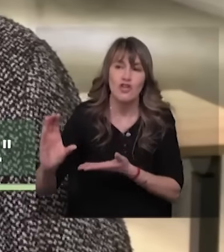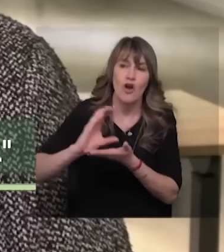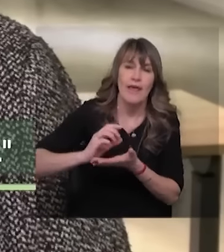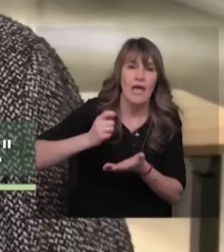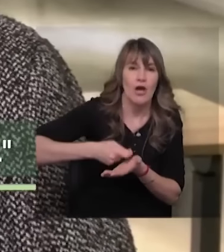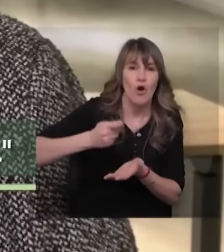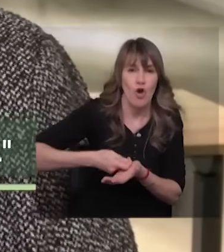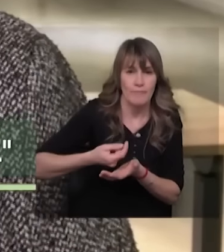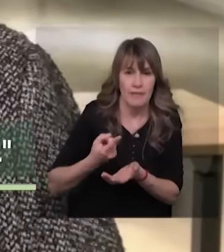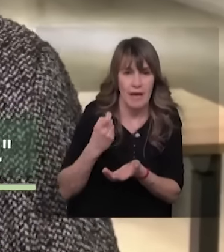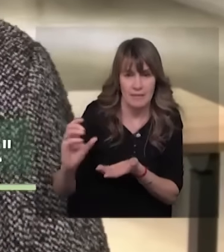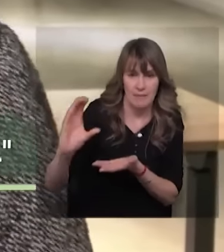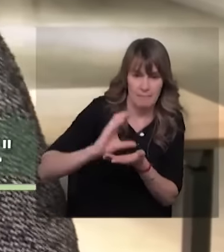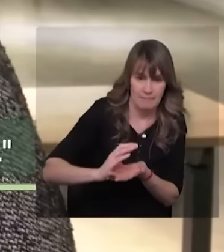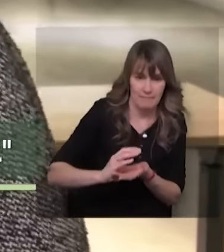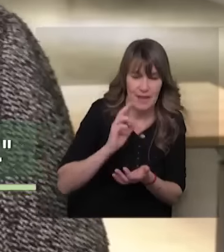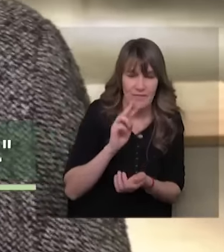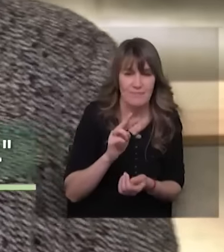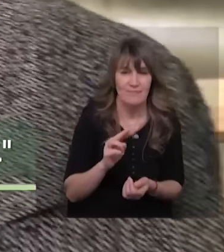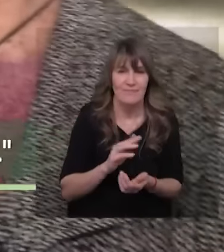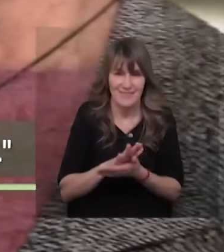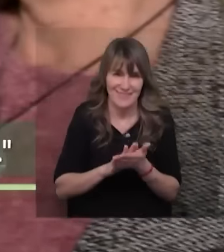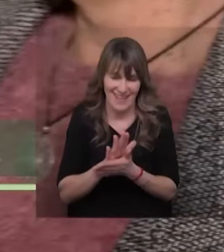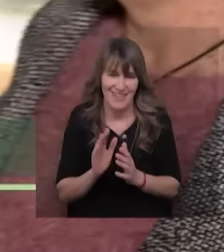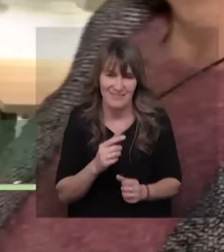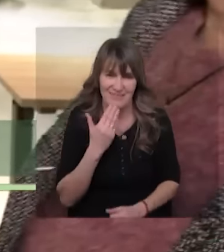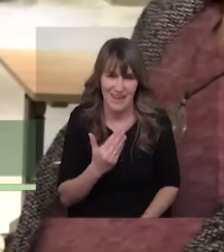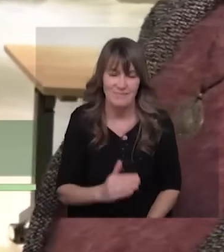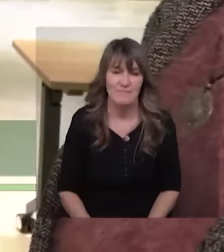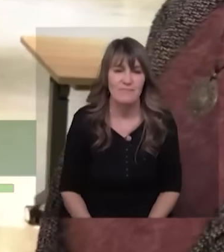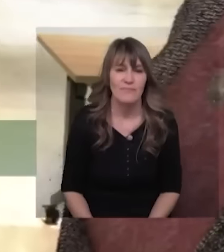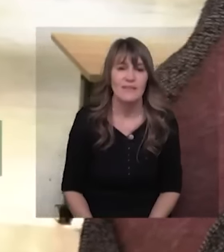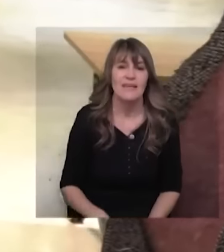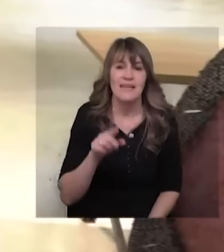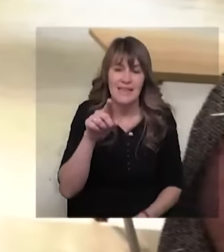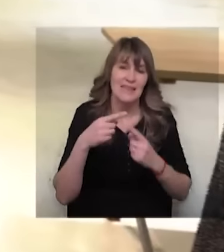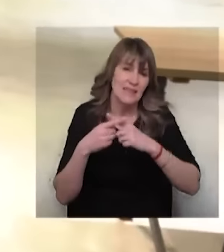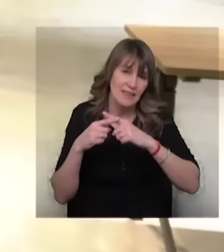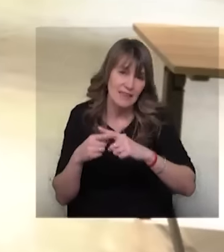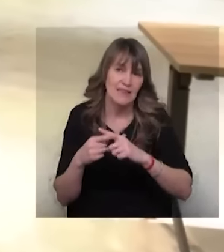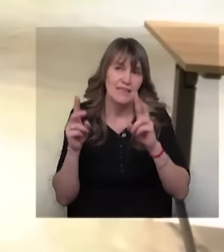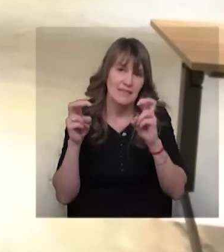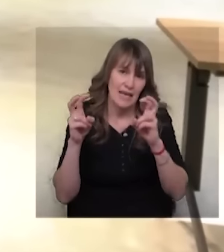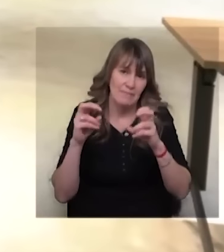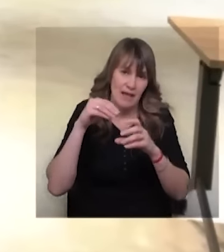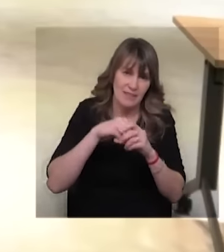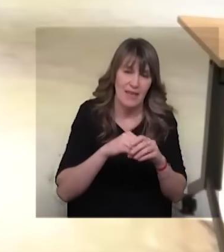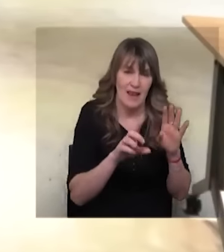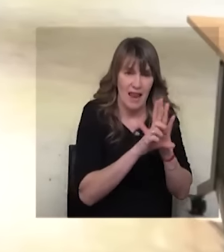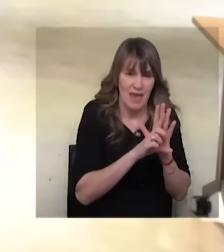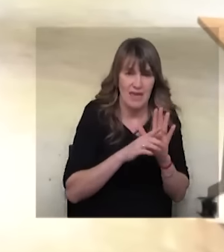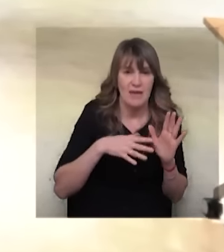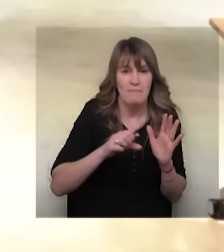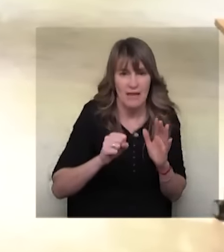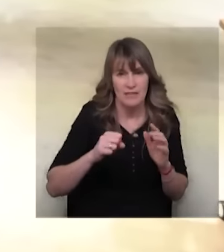económica Muchas gracias nada continuamos compañeros Ya ven que esta es una discusión que está sobre la mesa Así que seguramente haya otras instancias Para